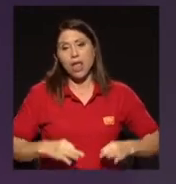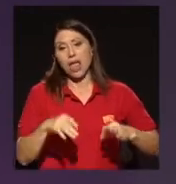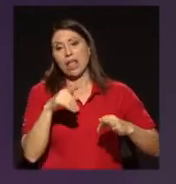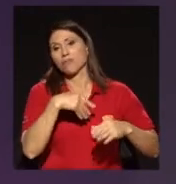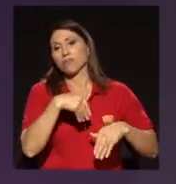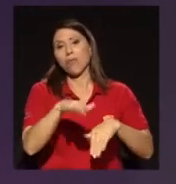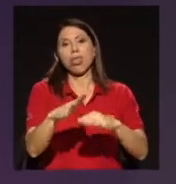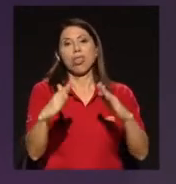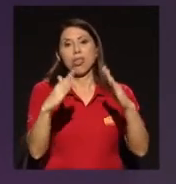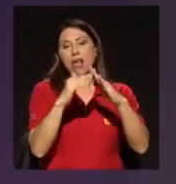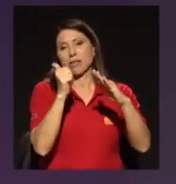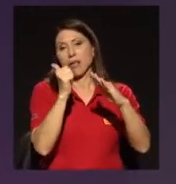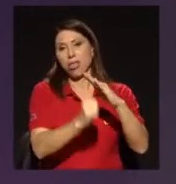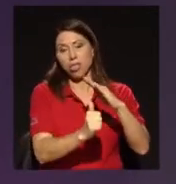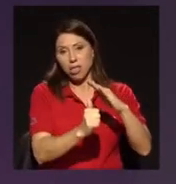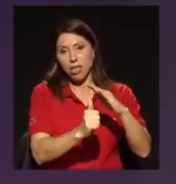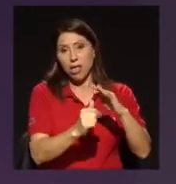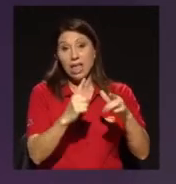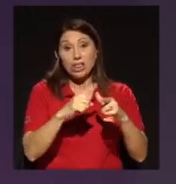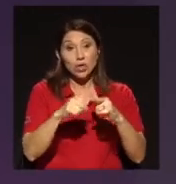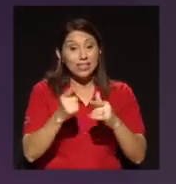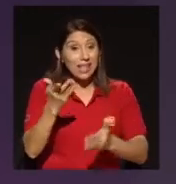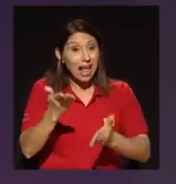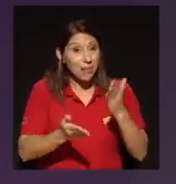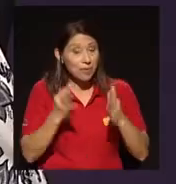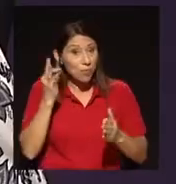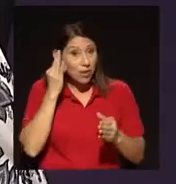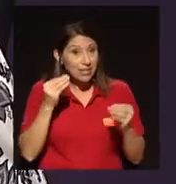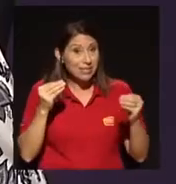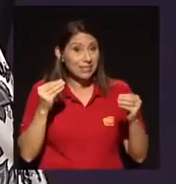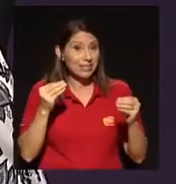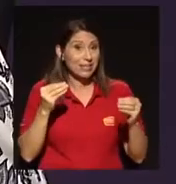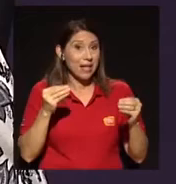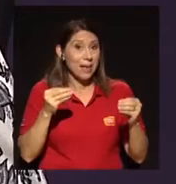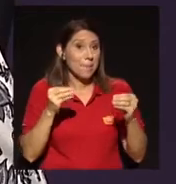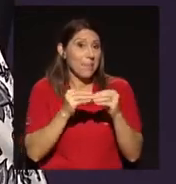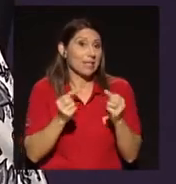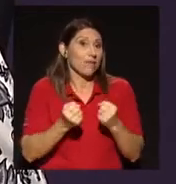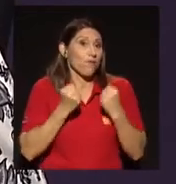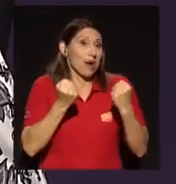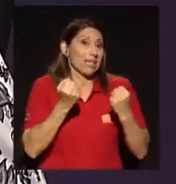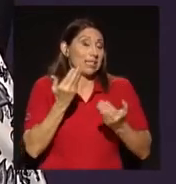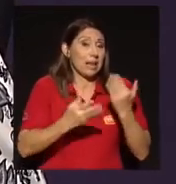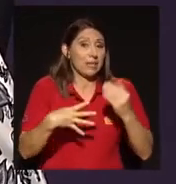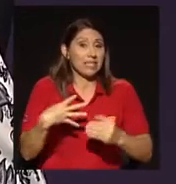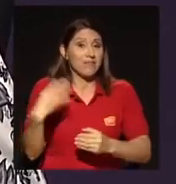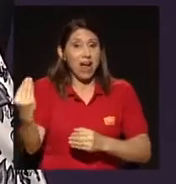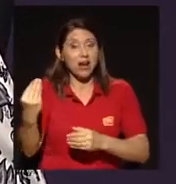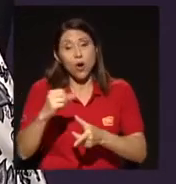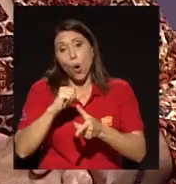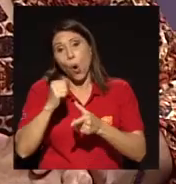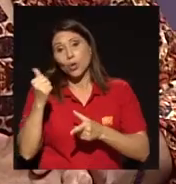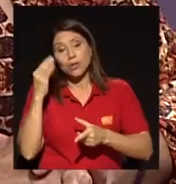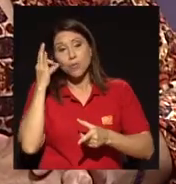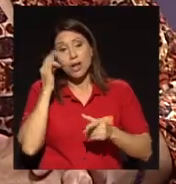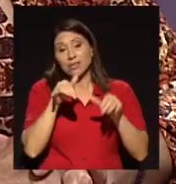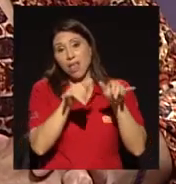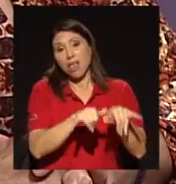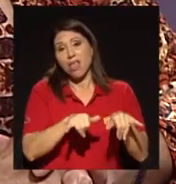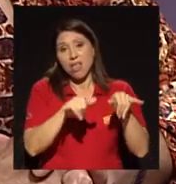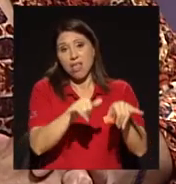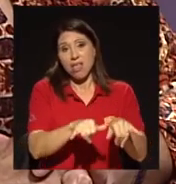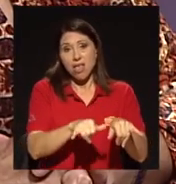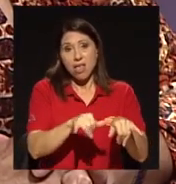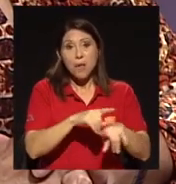más fuertes, unas se quedan ahí, pero las más fuertes a lo mejor se van. Uh-huh. Y todavía son muy